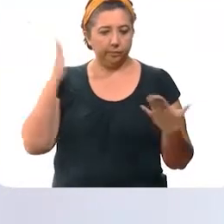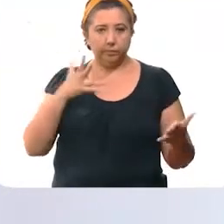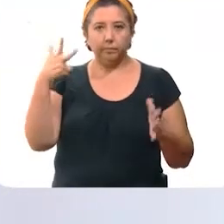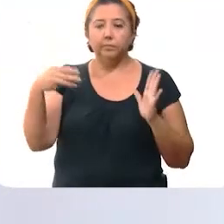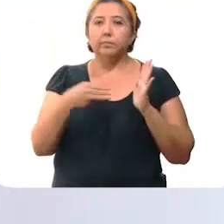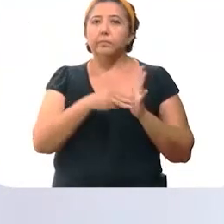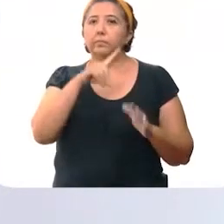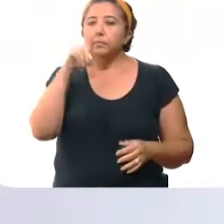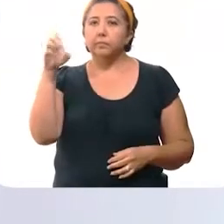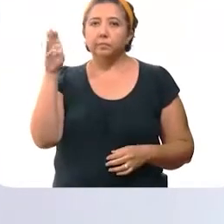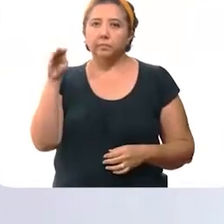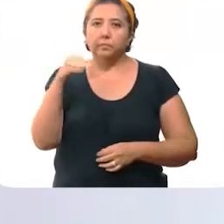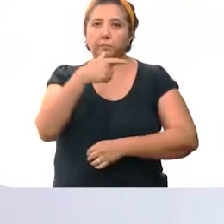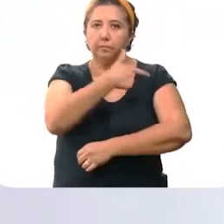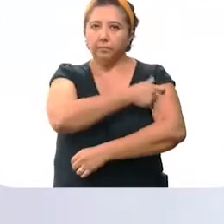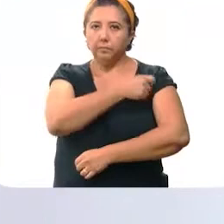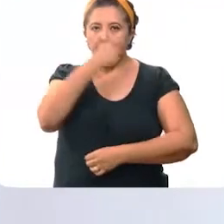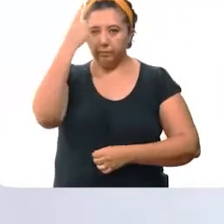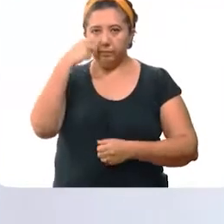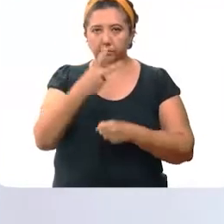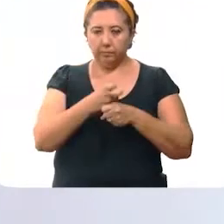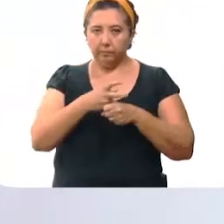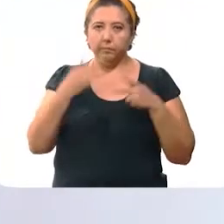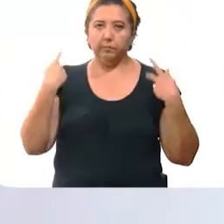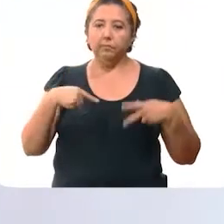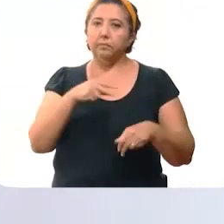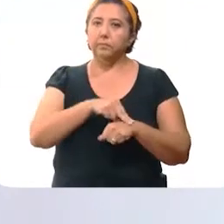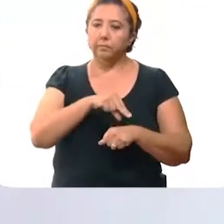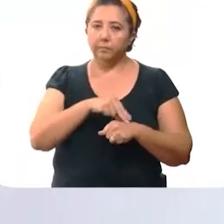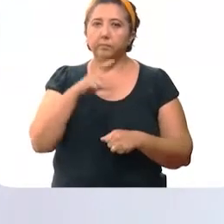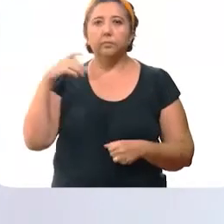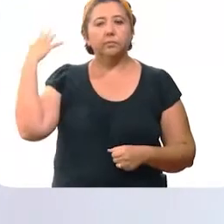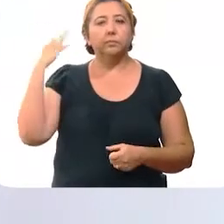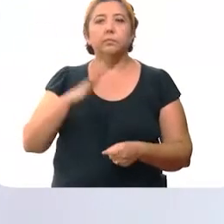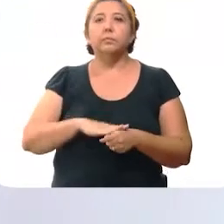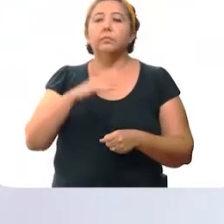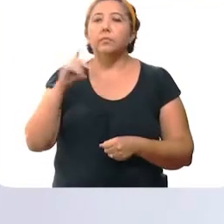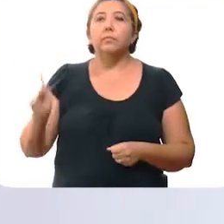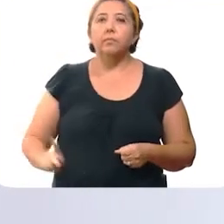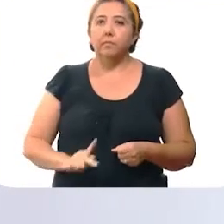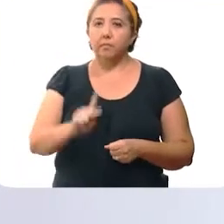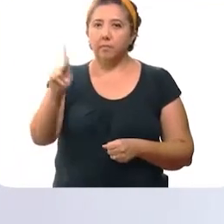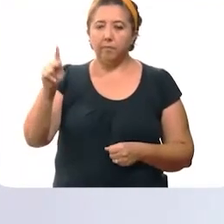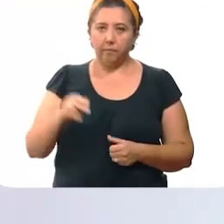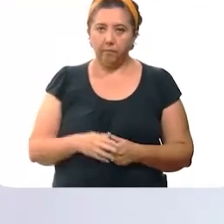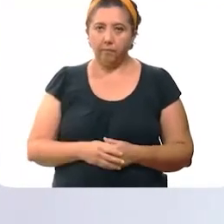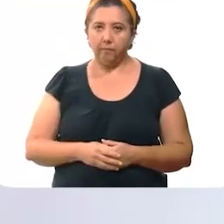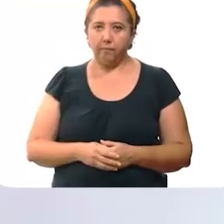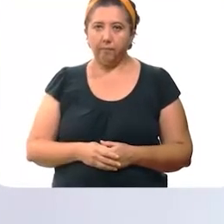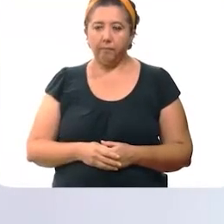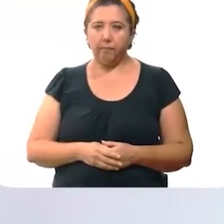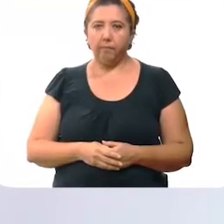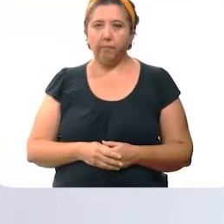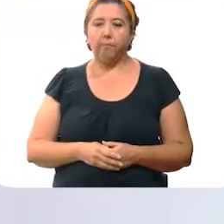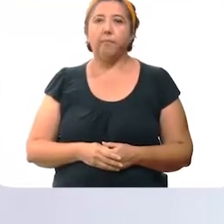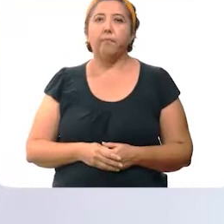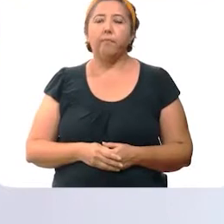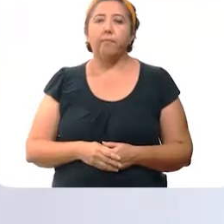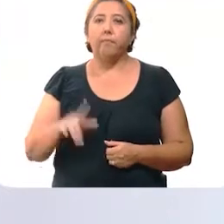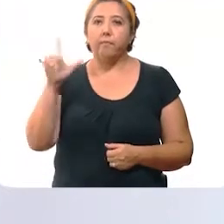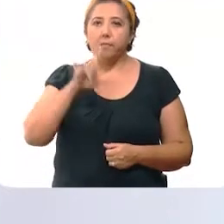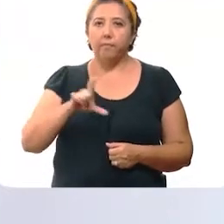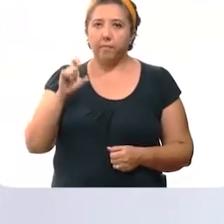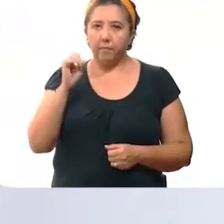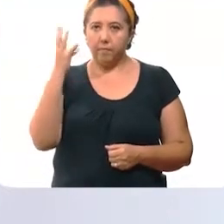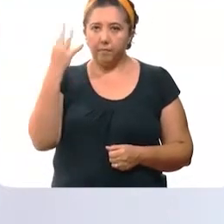de 8.190 vacunas para la segunda dosis al personal de salud y adultos mayores de municipios del interior del estado. El